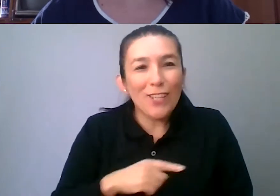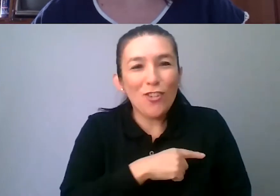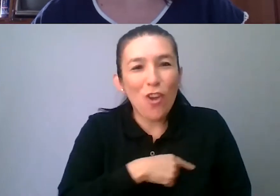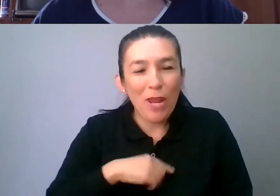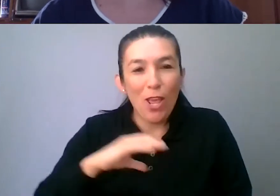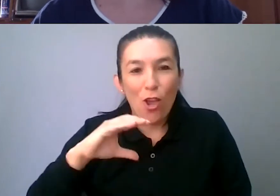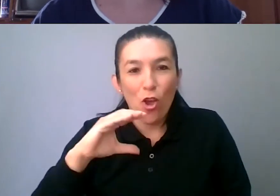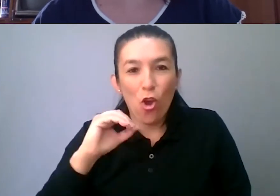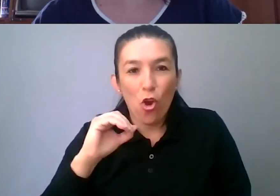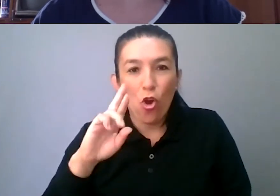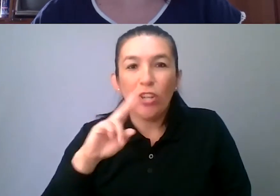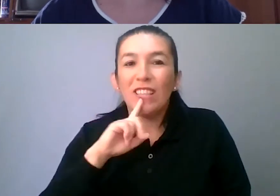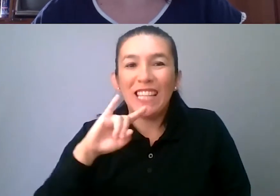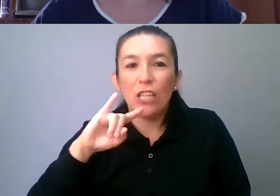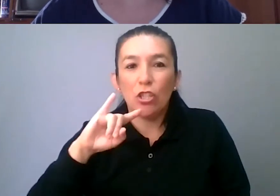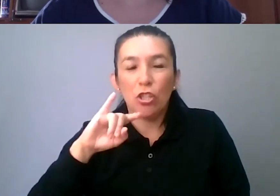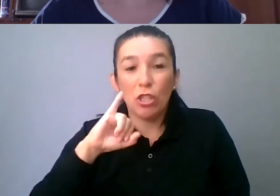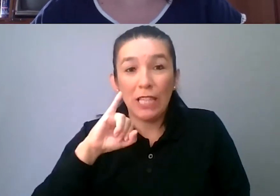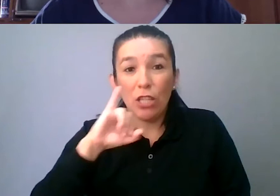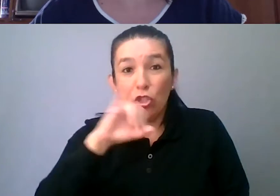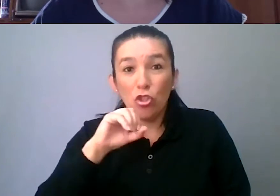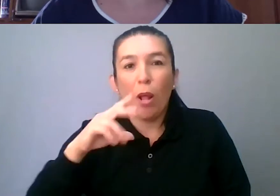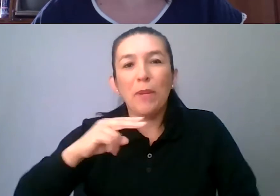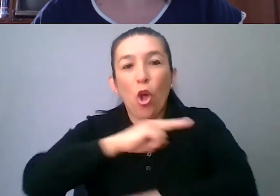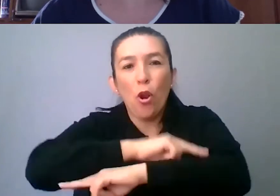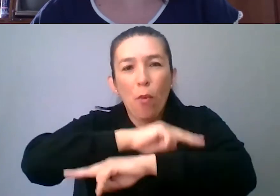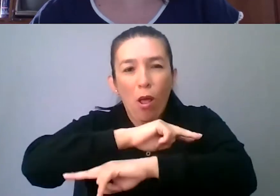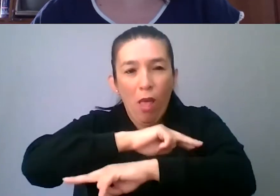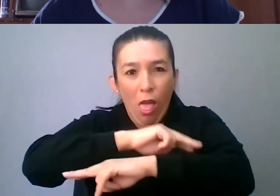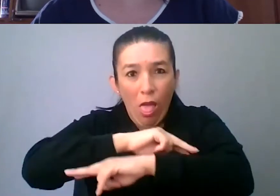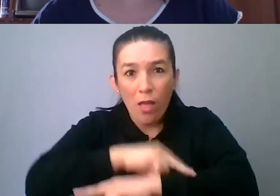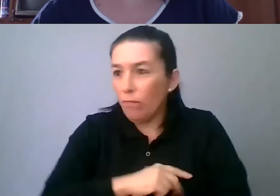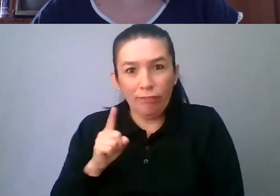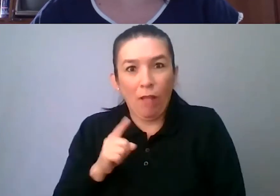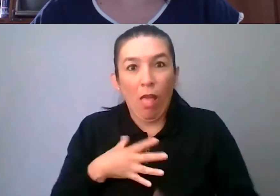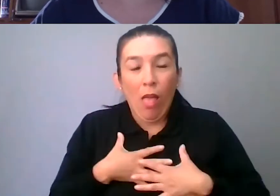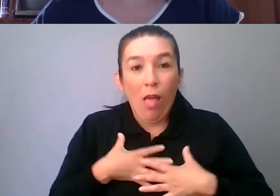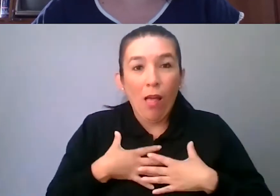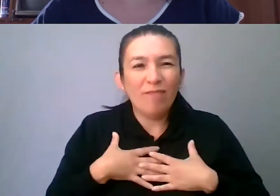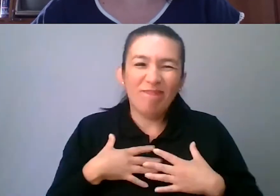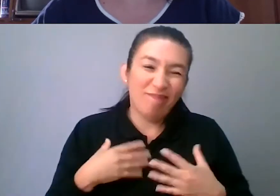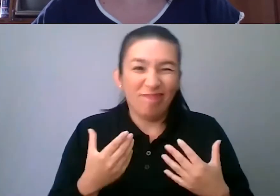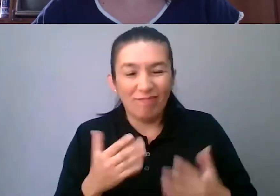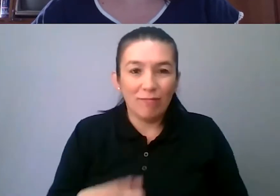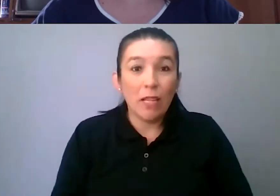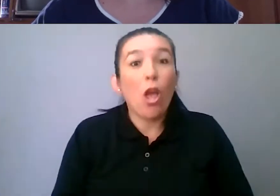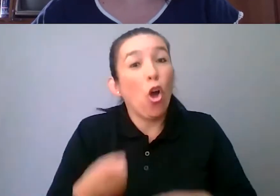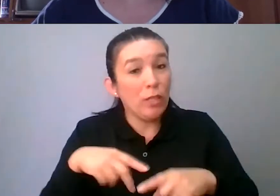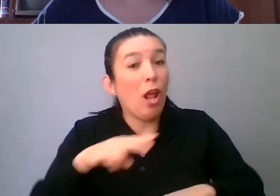hormona que no es bonito que esté ahí cuando uno está en actividades educativas. Pero también hay otras